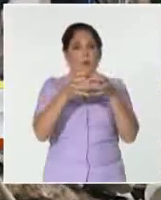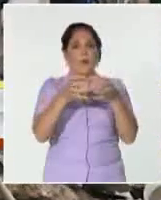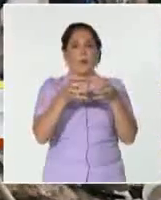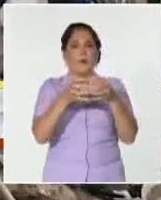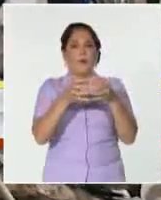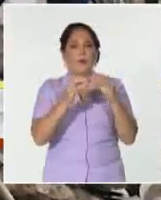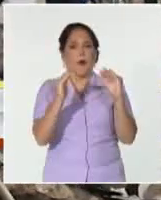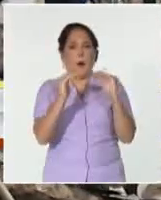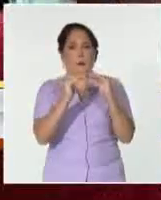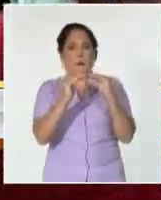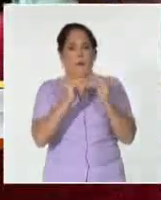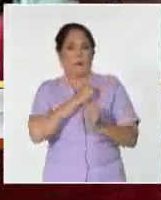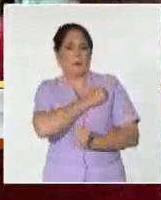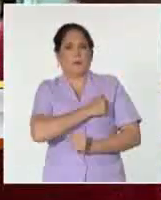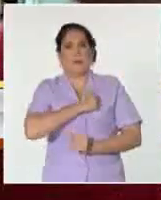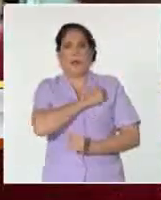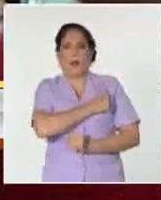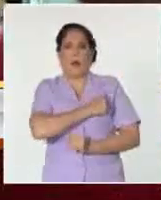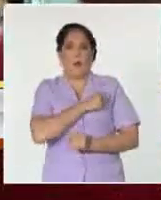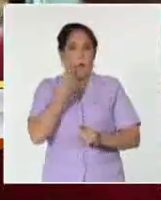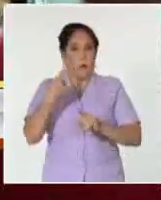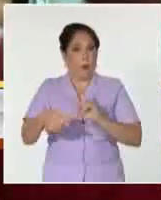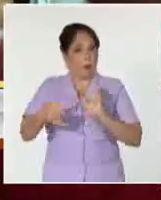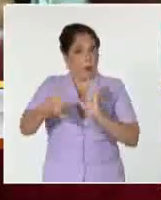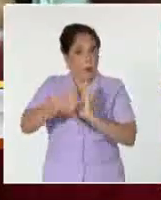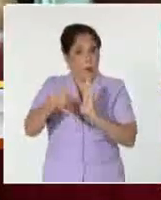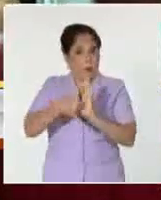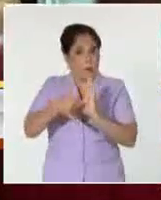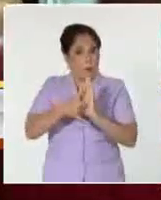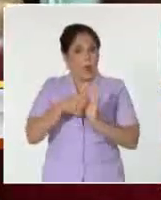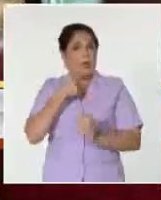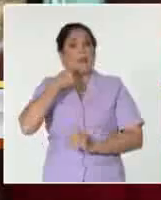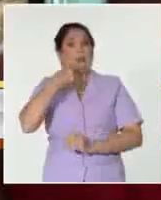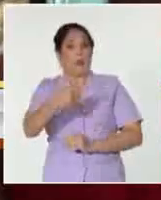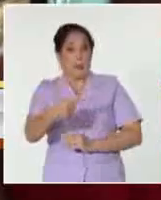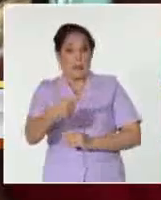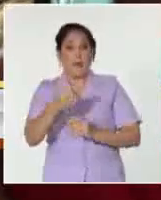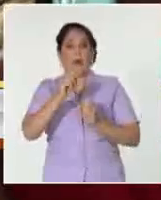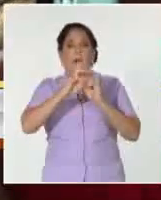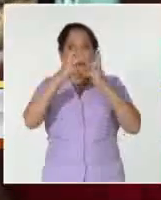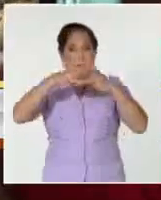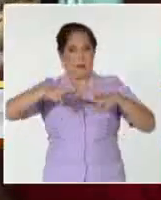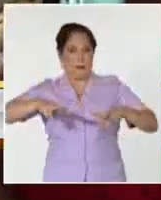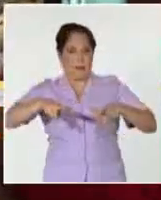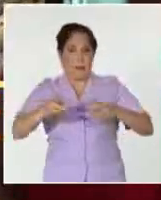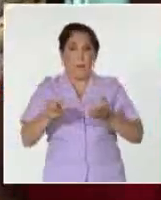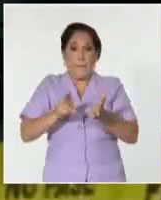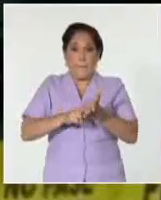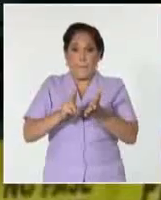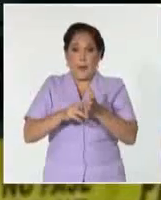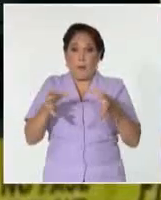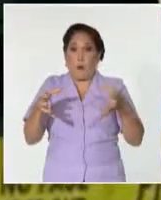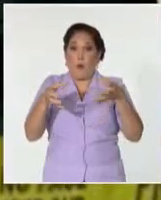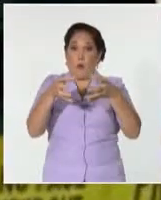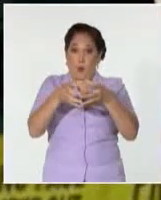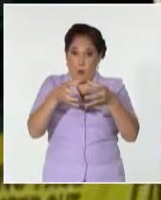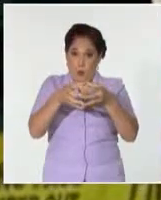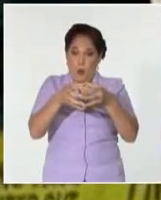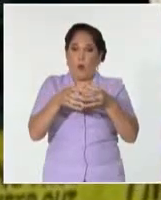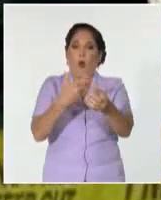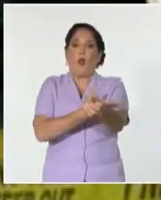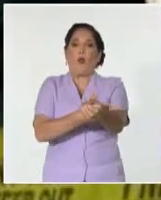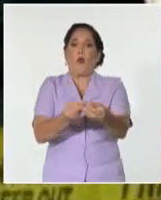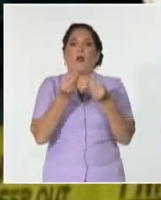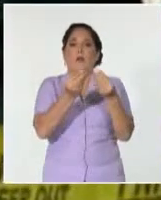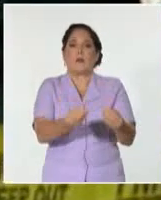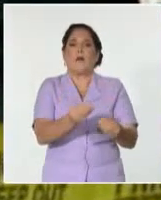quien explicó además vía WhatsApp que en respuesta a una iniciativa replicada en Internet, integrantes de la Emigración Patriótica donaron